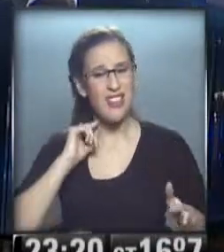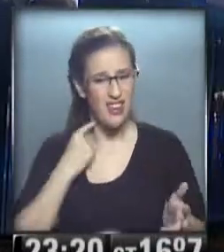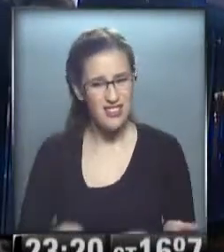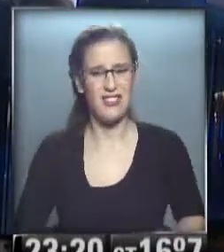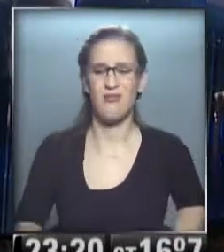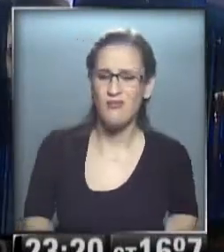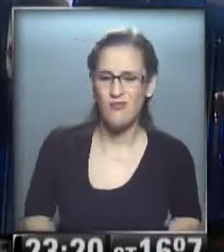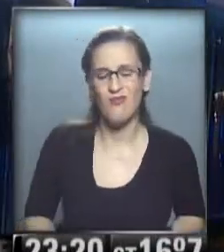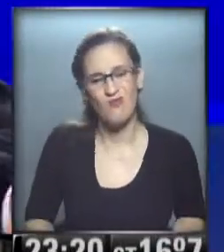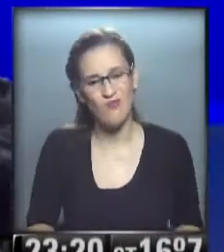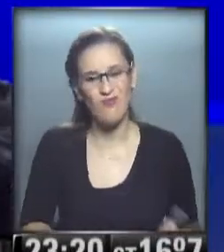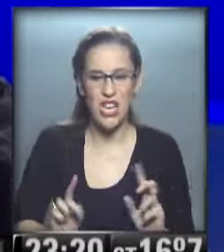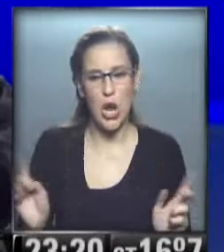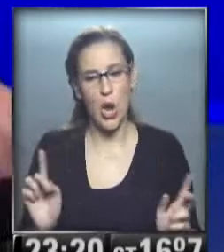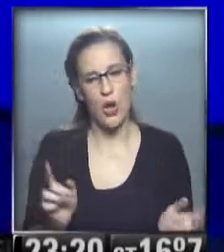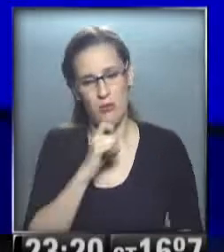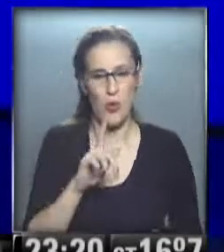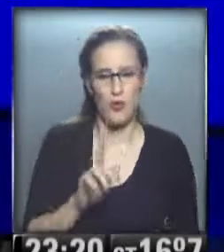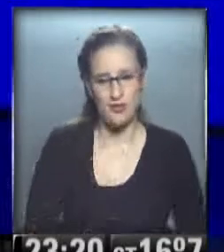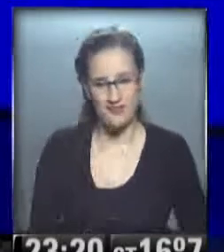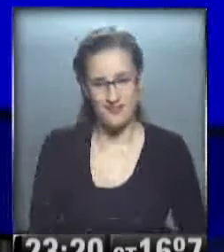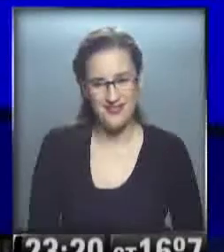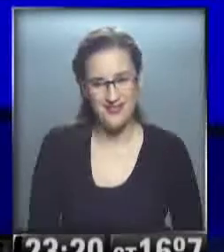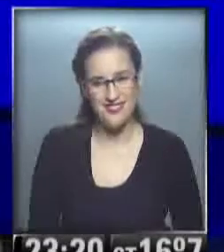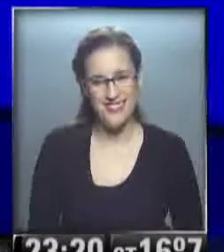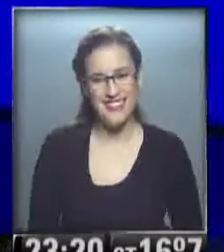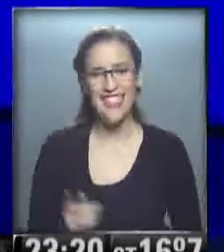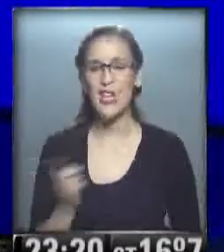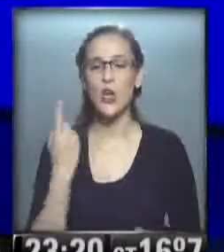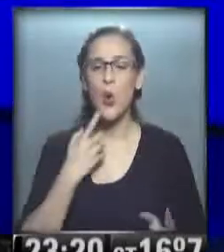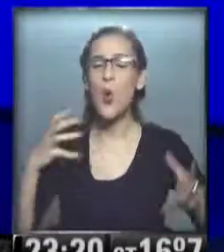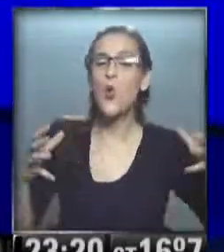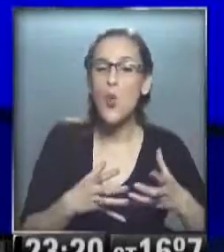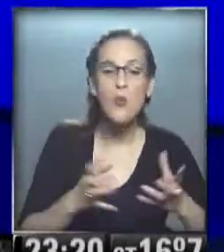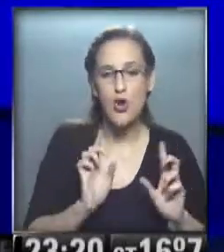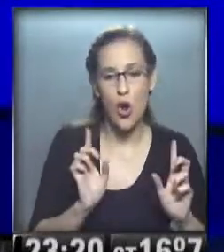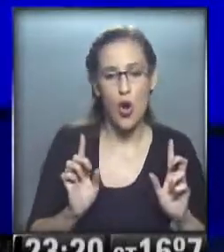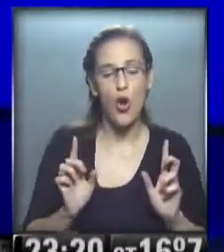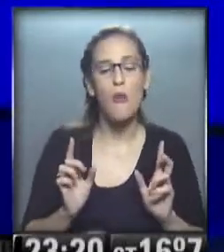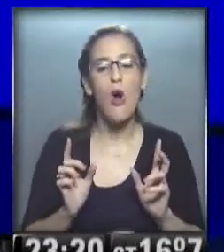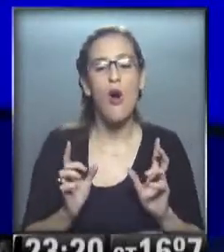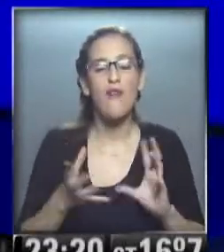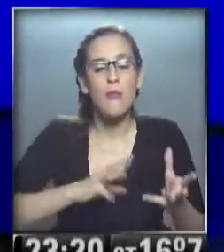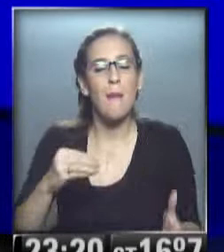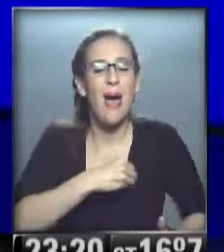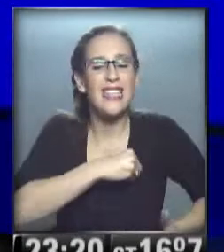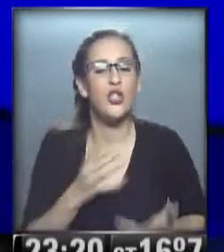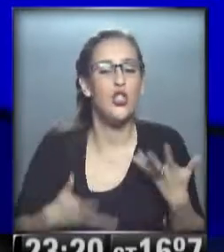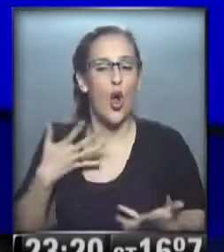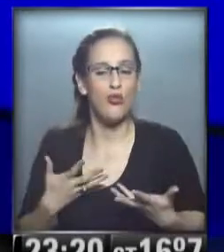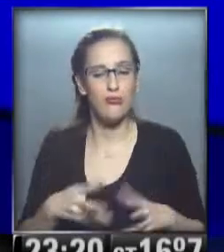verdad, no sé ni para qué vamos. Te voy a sumar una más. No somos un equipo, somos una pasión. Es el eslogan que tiene en este